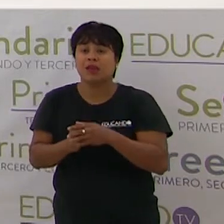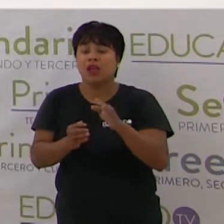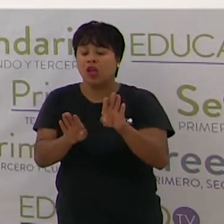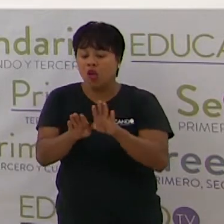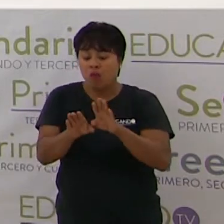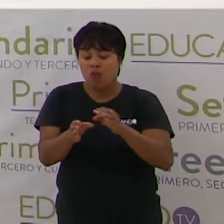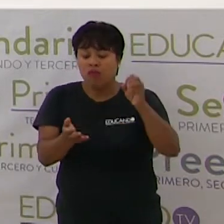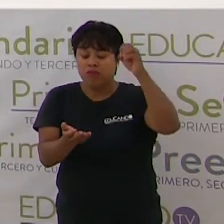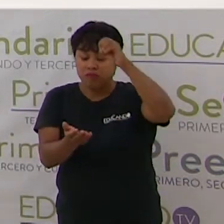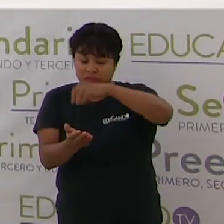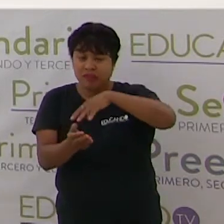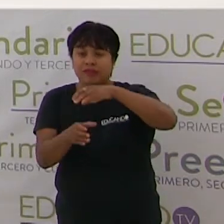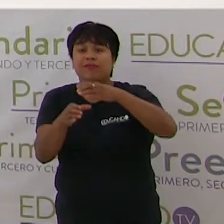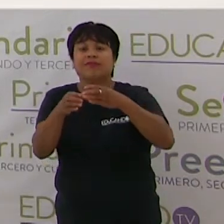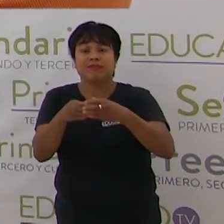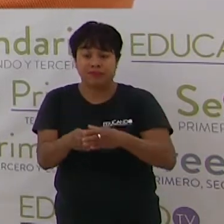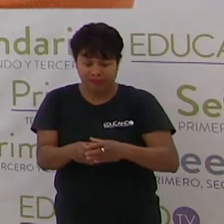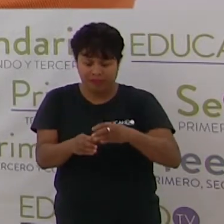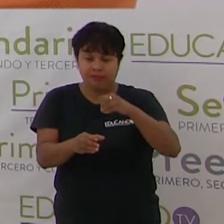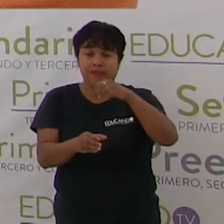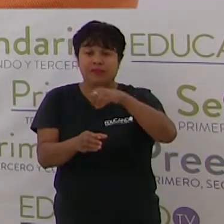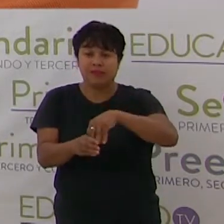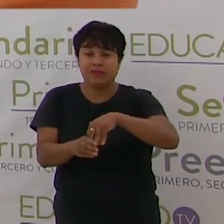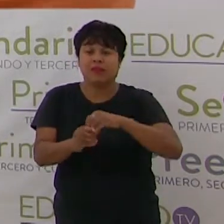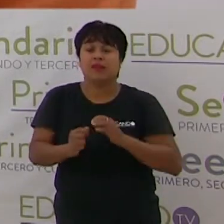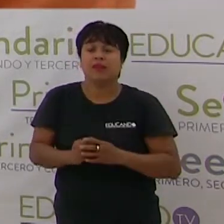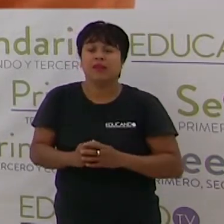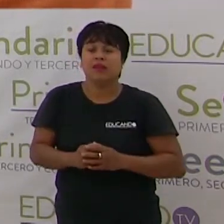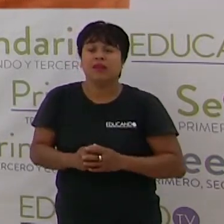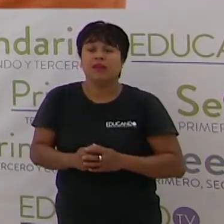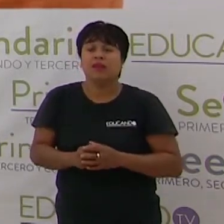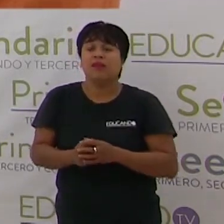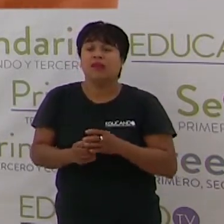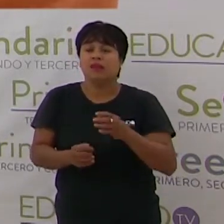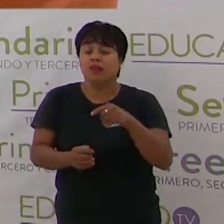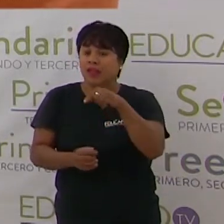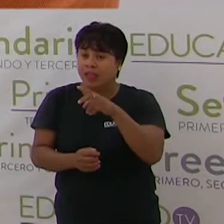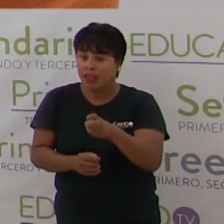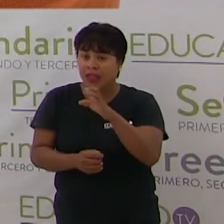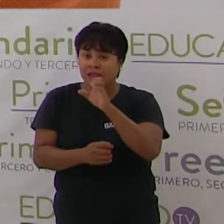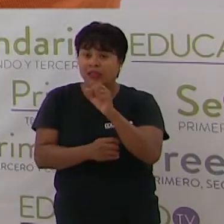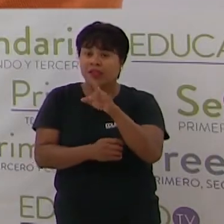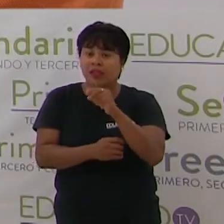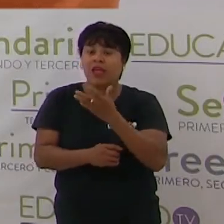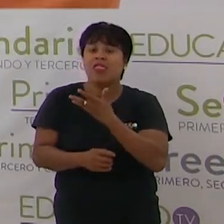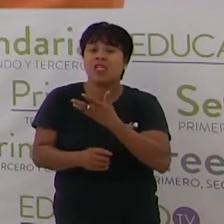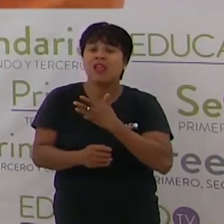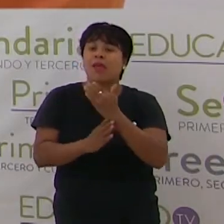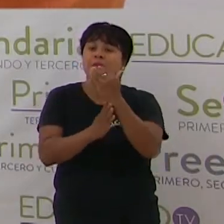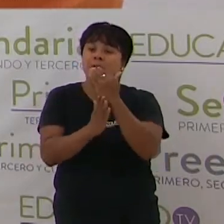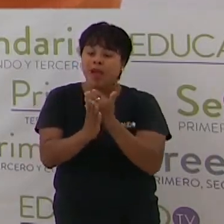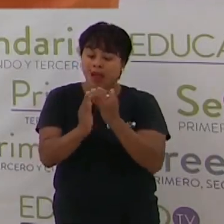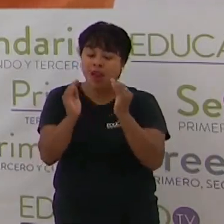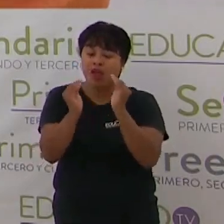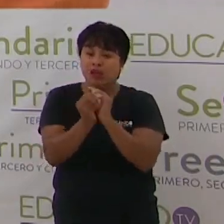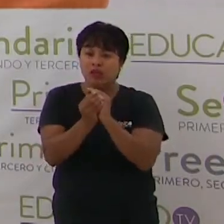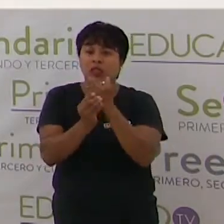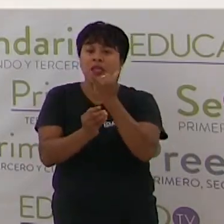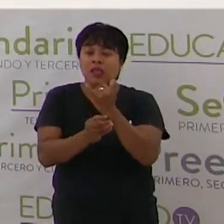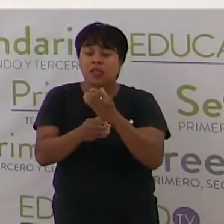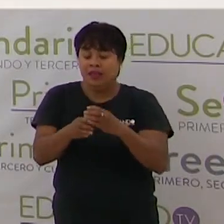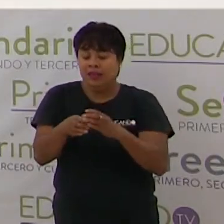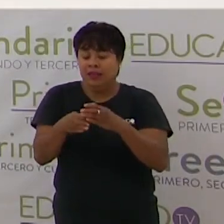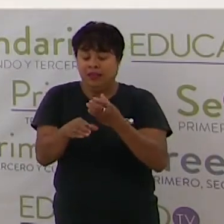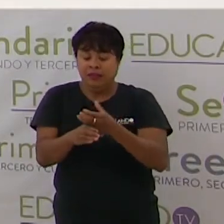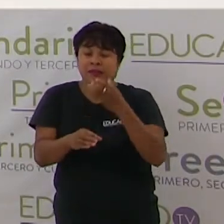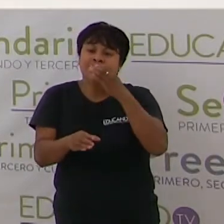comparte algunas medidas con el cilindro, la esfera tiene un menor volumen o el cilindro tiene un